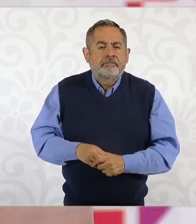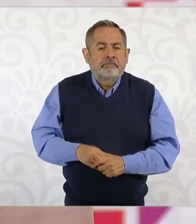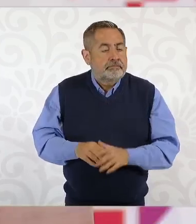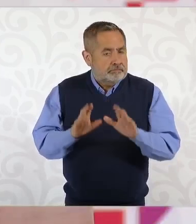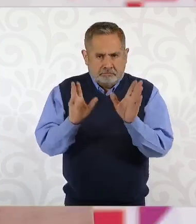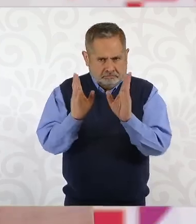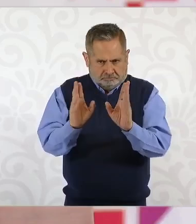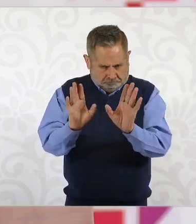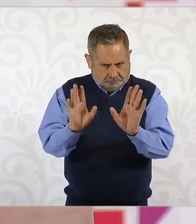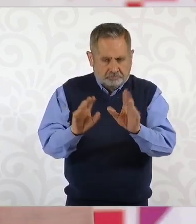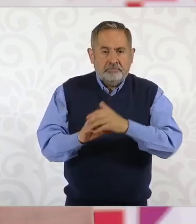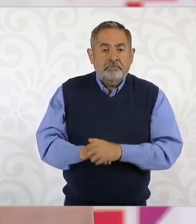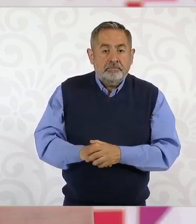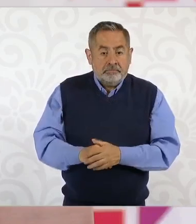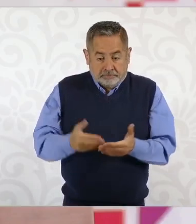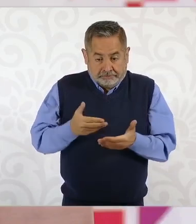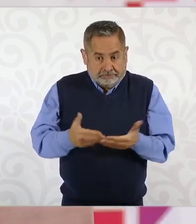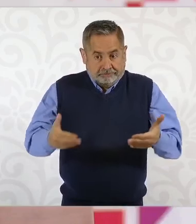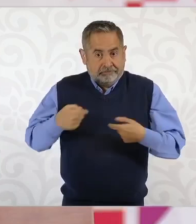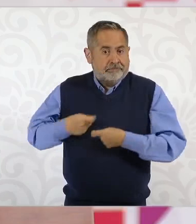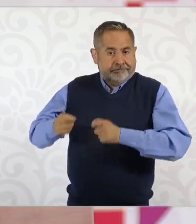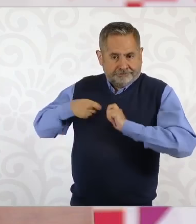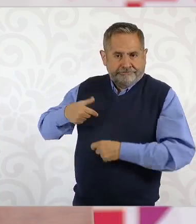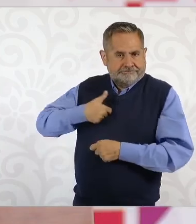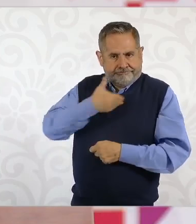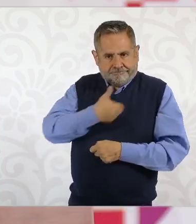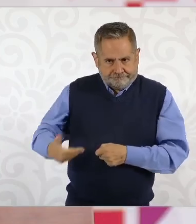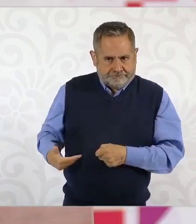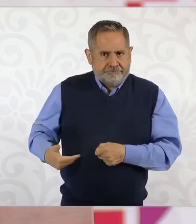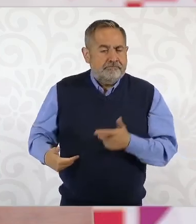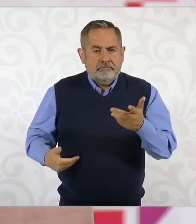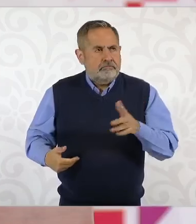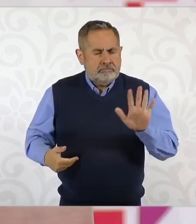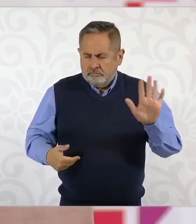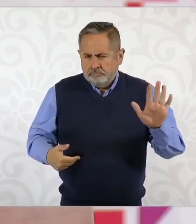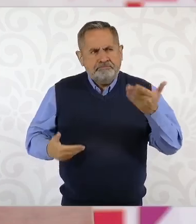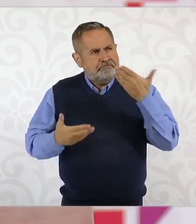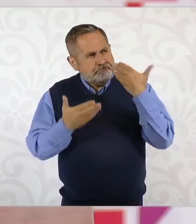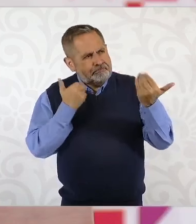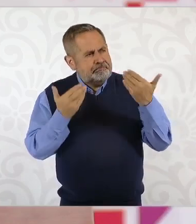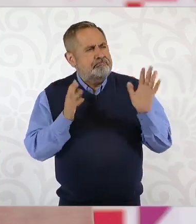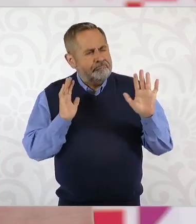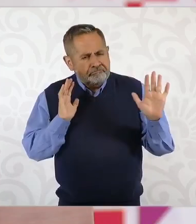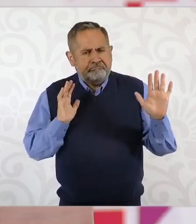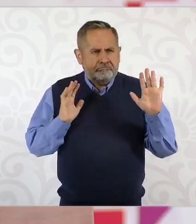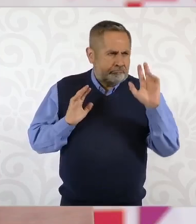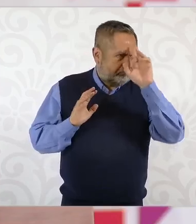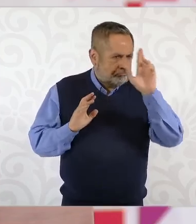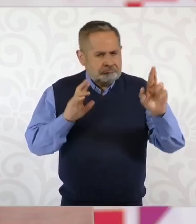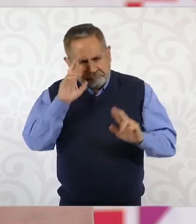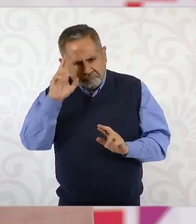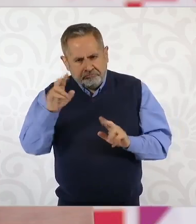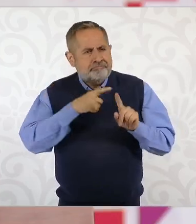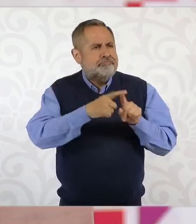Entonces, hasta allí vamos. Con nuestra administración se mantenía una relación, digamos, institucional con